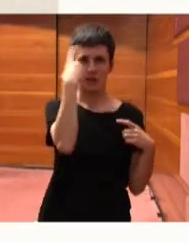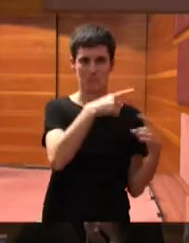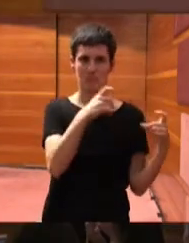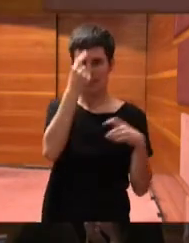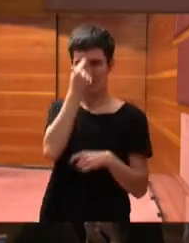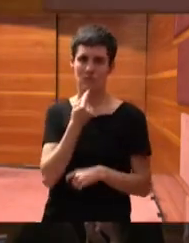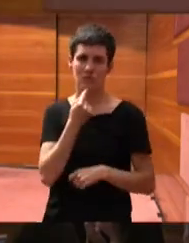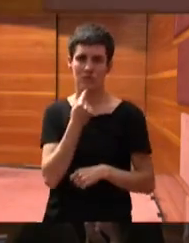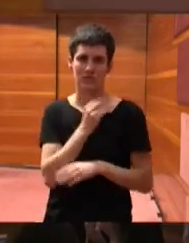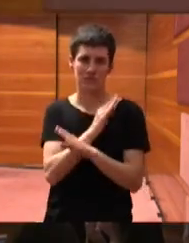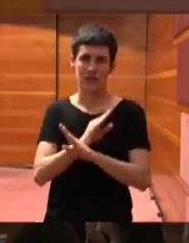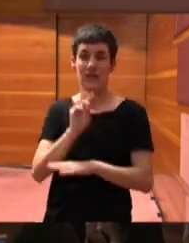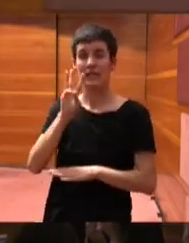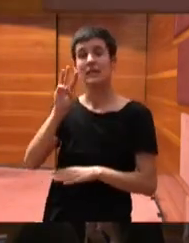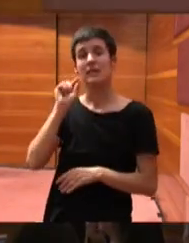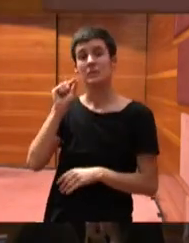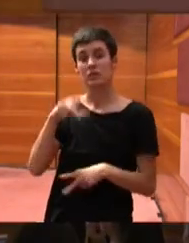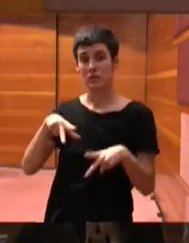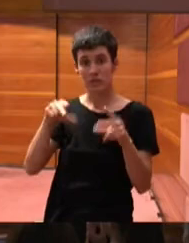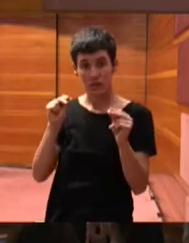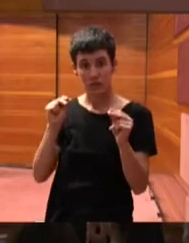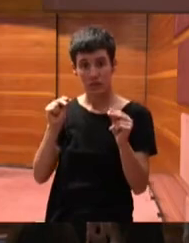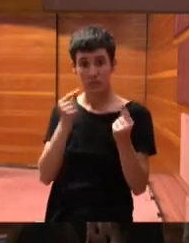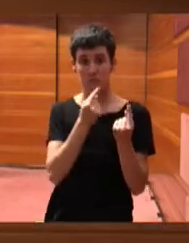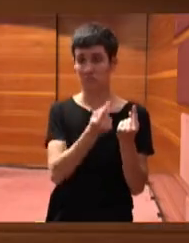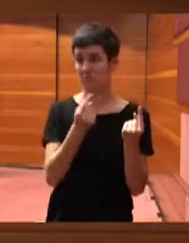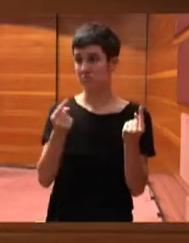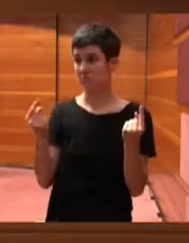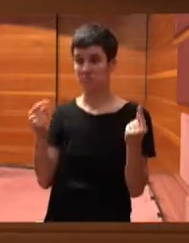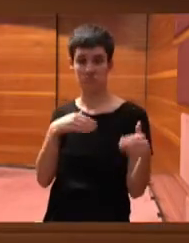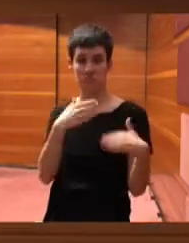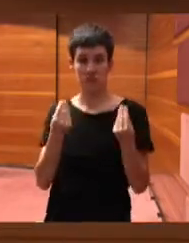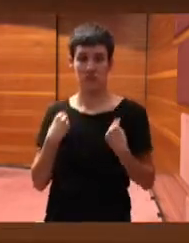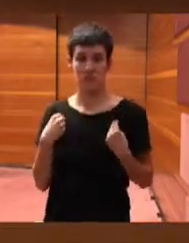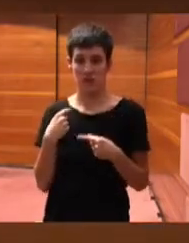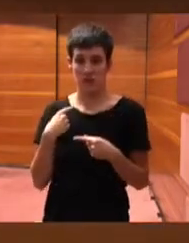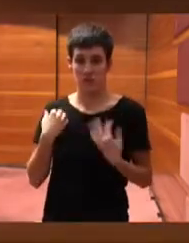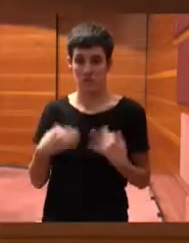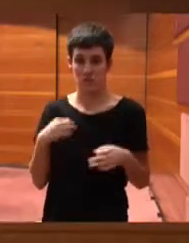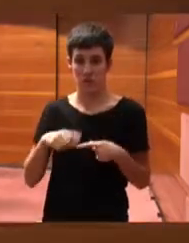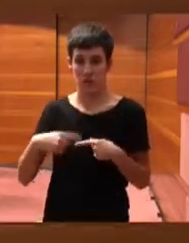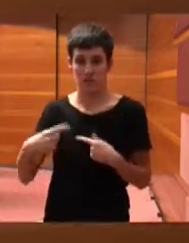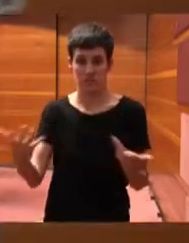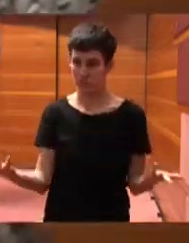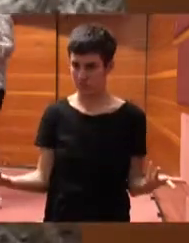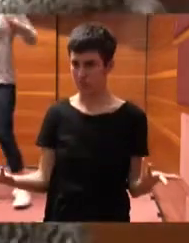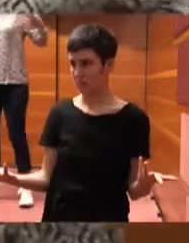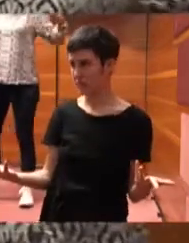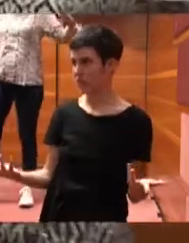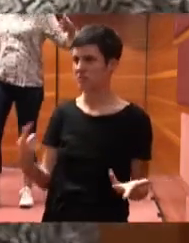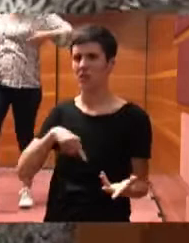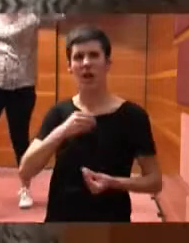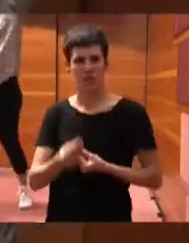preocupó. Al de 3 minutos, cada una seguimos, lógicamente, con nuestras vidas, ¿no? Me dices, ¿haremos algo? ¿Nos